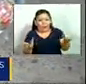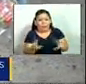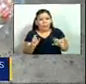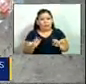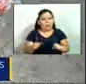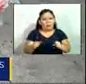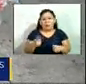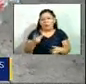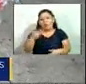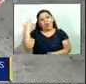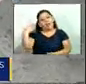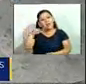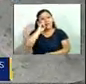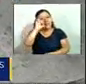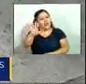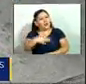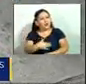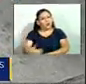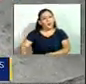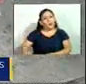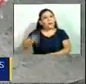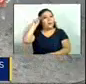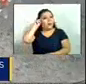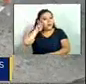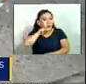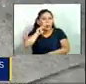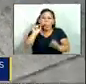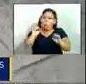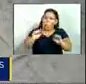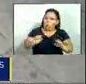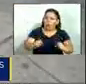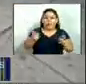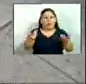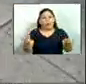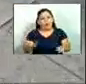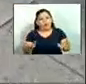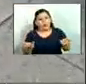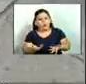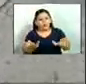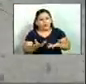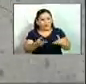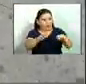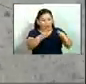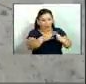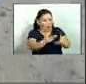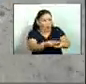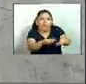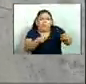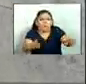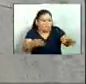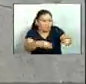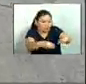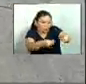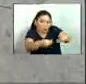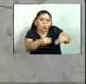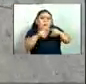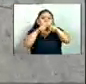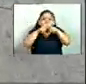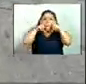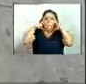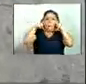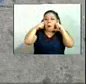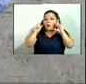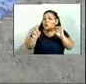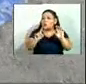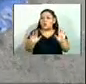presidente en un momento también, que hasta se podía hacer con algún instrumento que no tuviera en la casa, algún trapo o algo así. O no es una